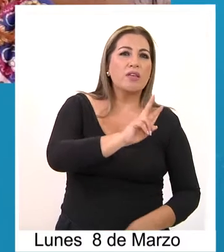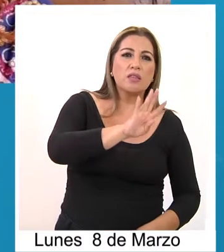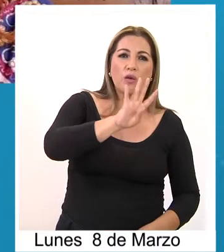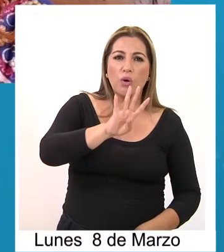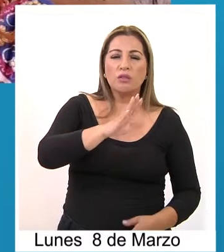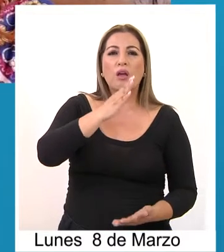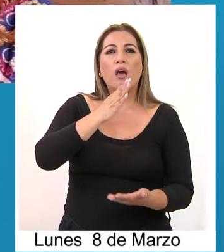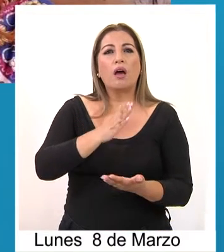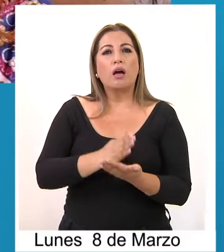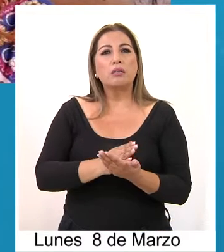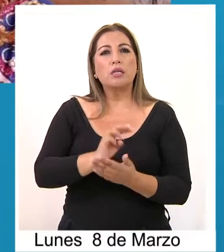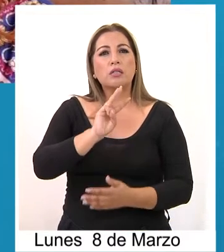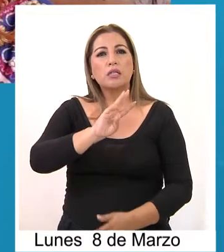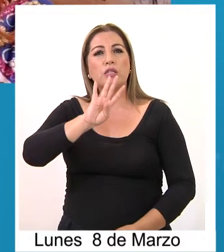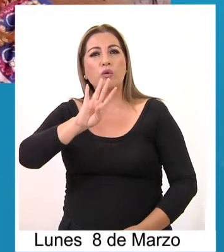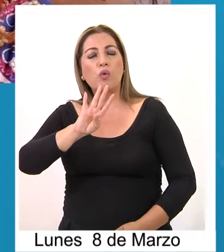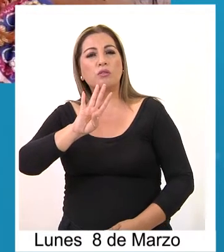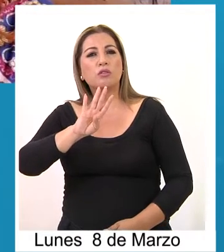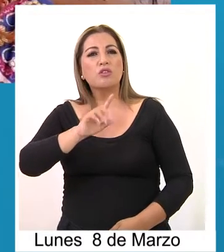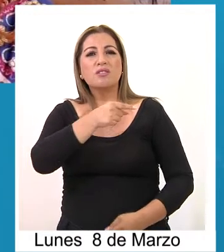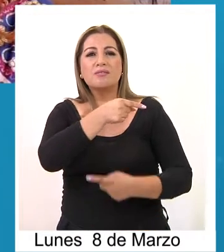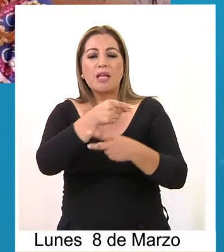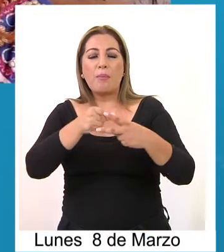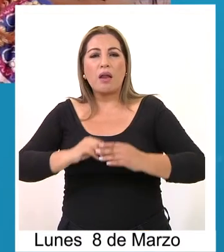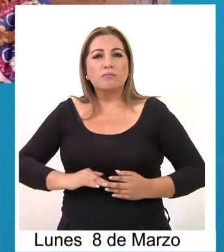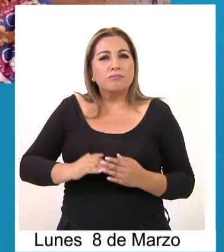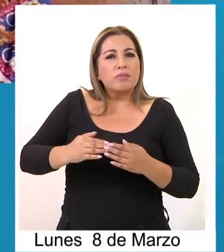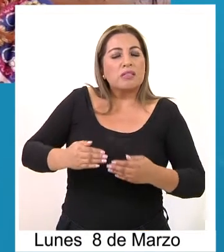24 y 34 semanas de gestación.